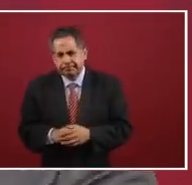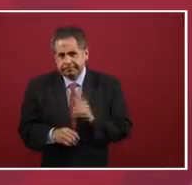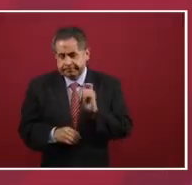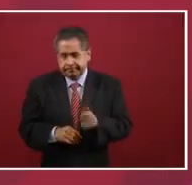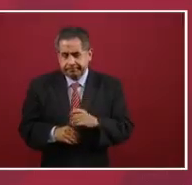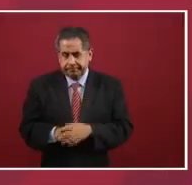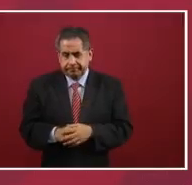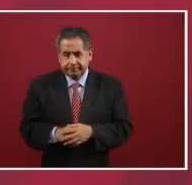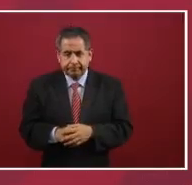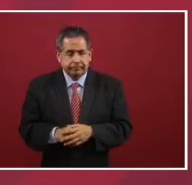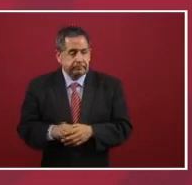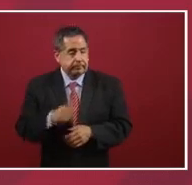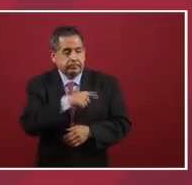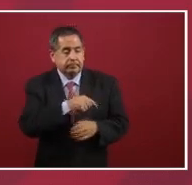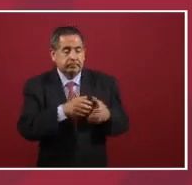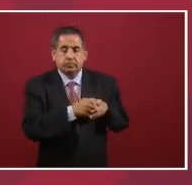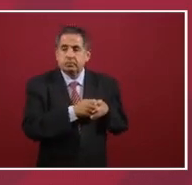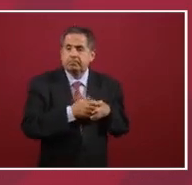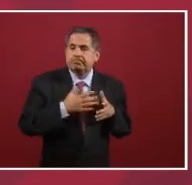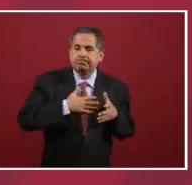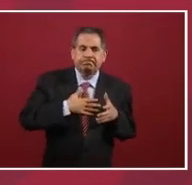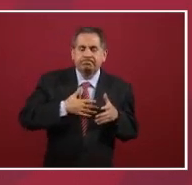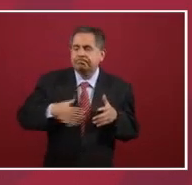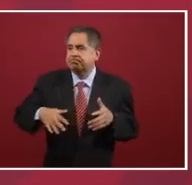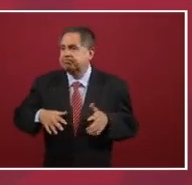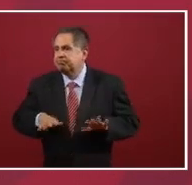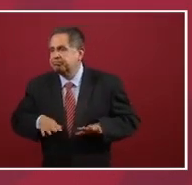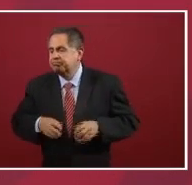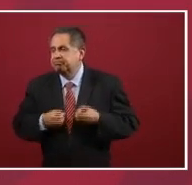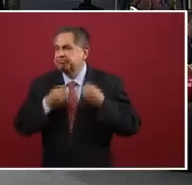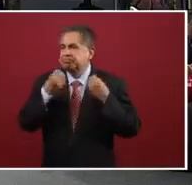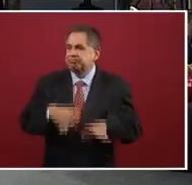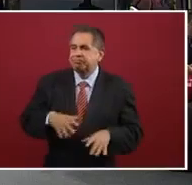son los intereses creados